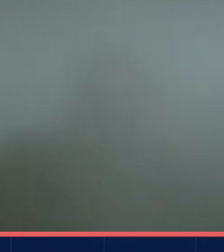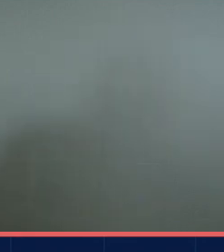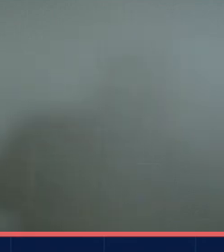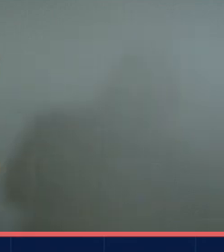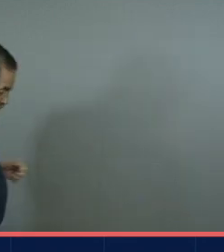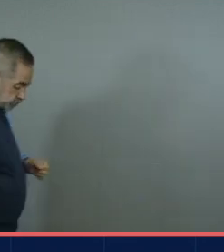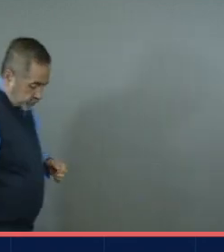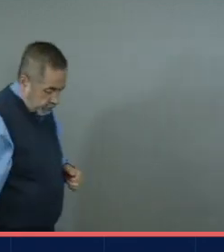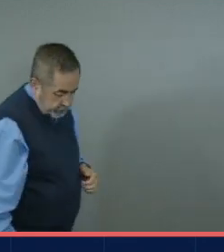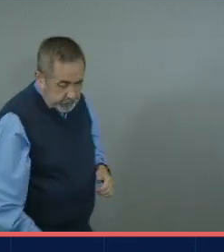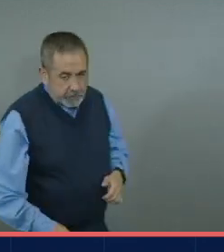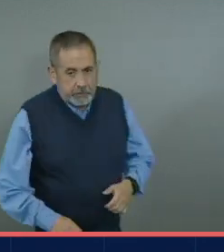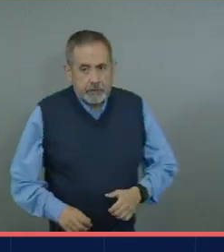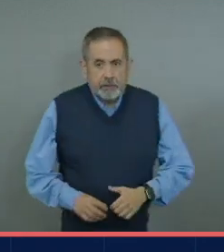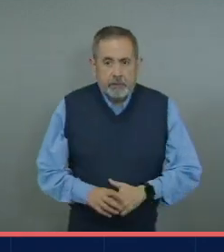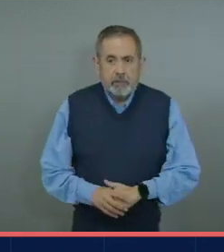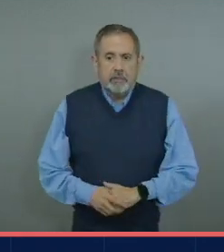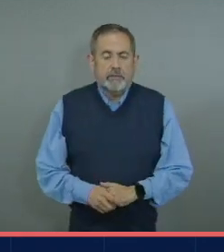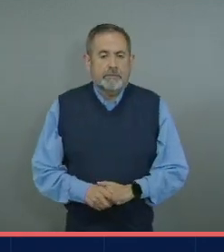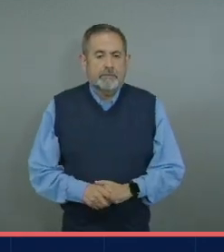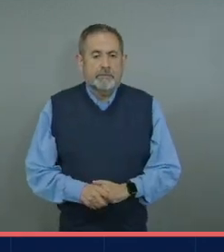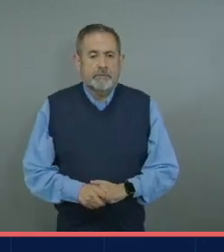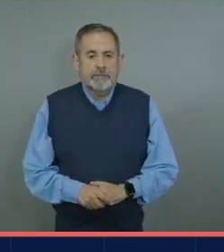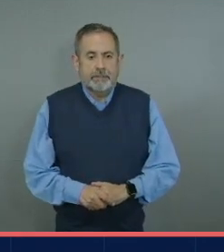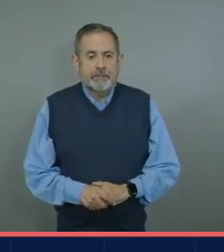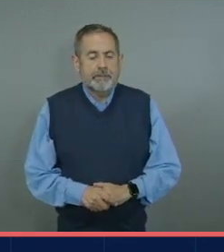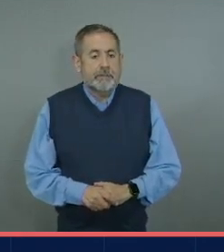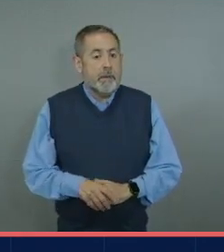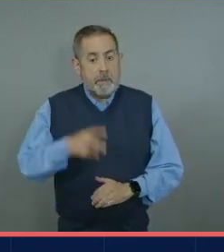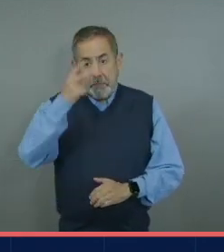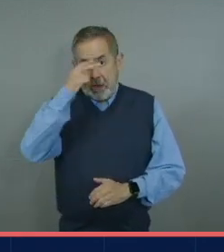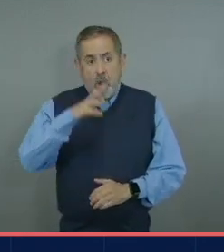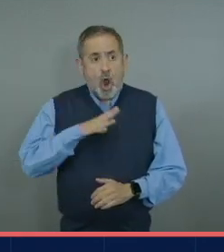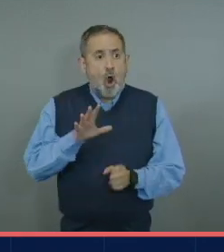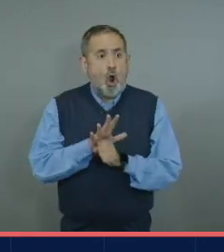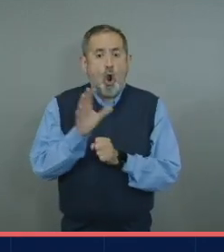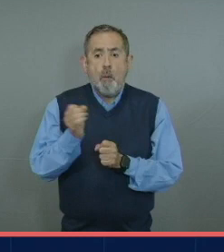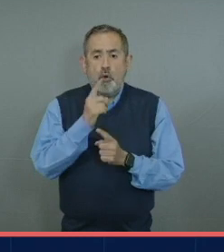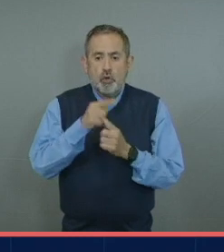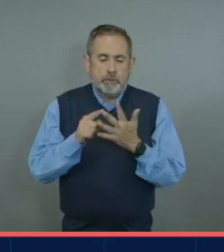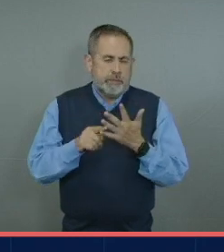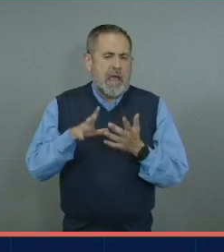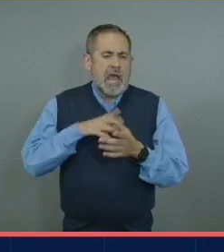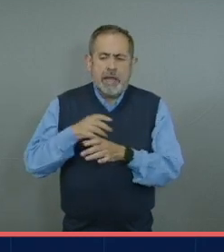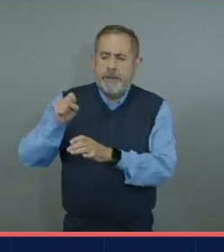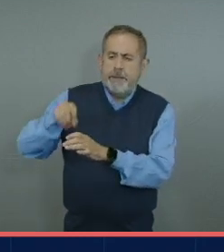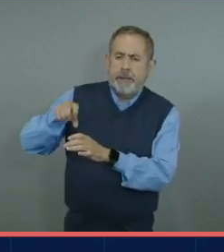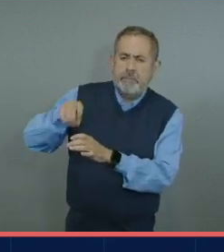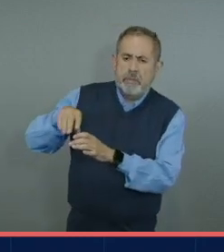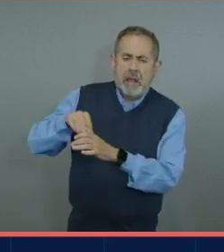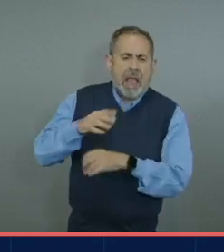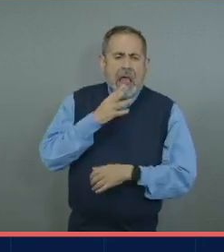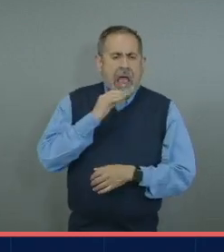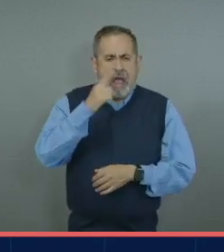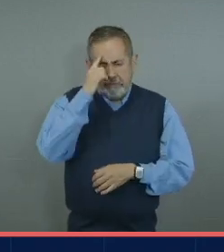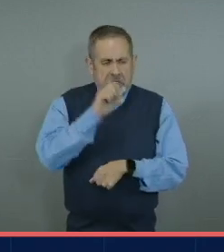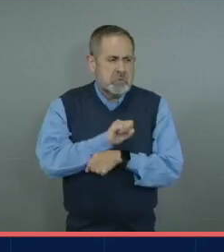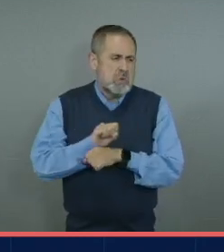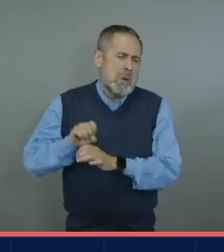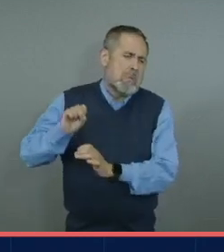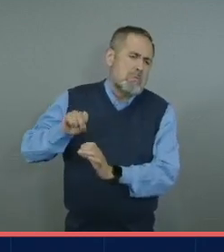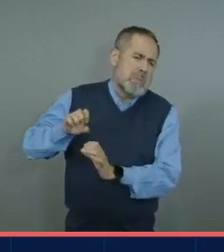grandes opciones para que ustedes puedan poner a invertir su dinero. Ya hablamos de su cuenta de ahorro para el retiro, que es la manera más sencilla para convertirnos